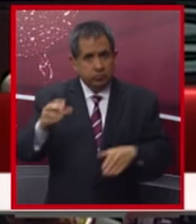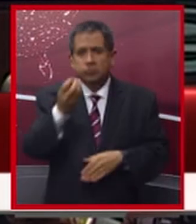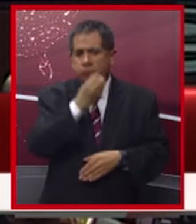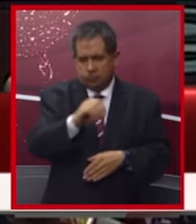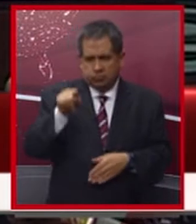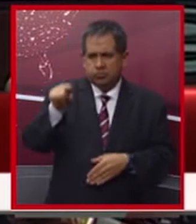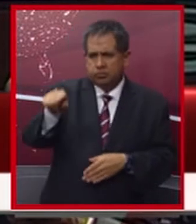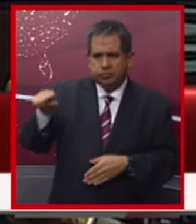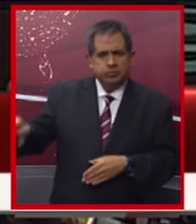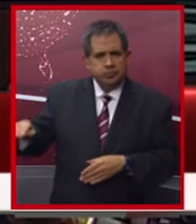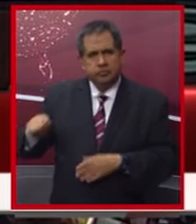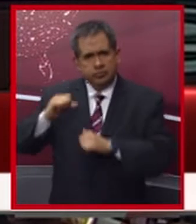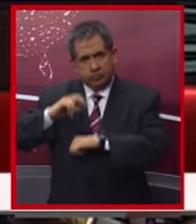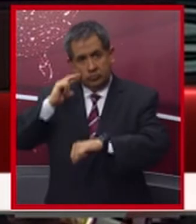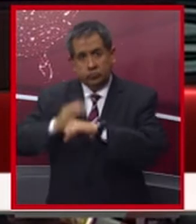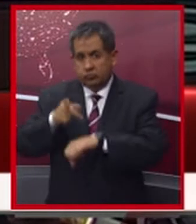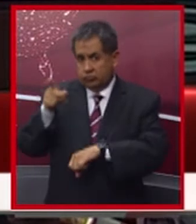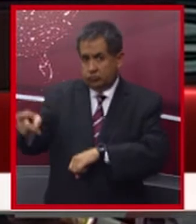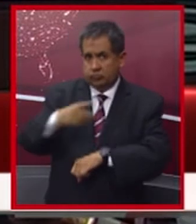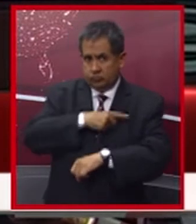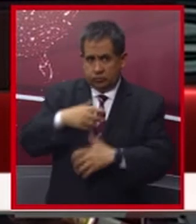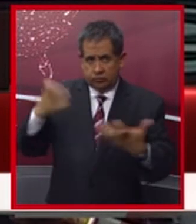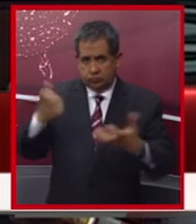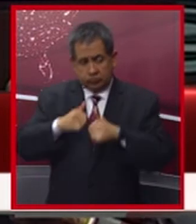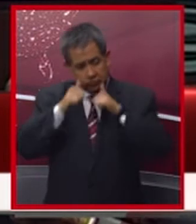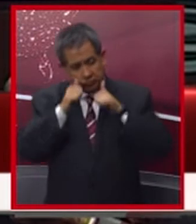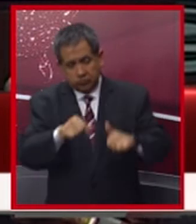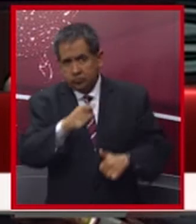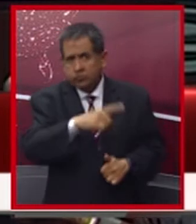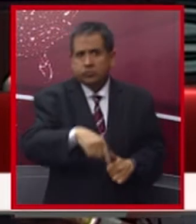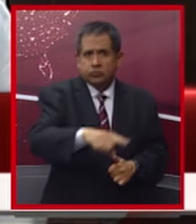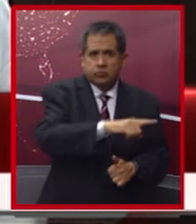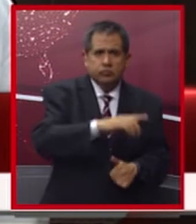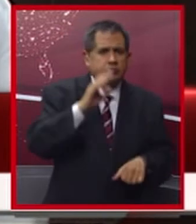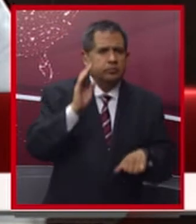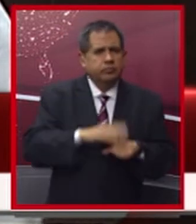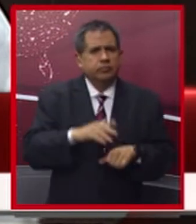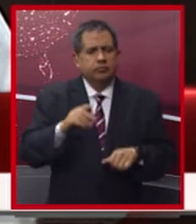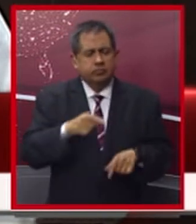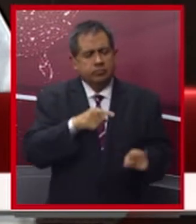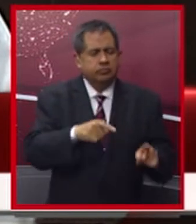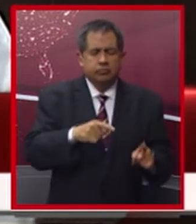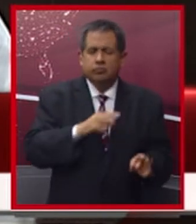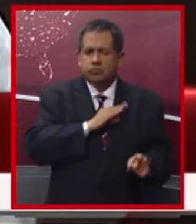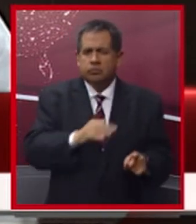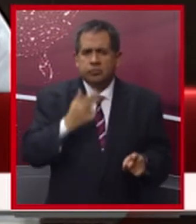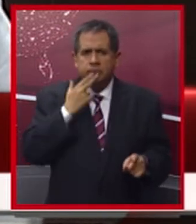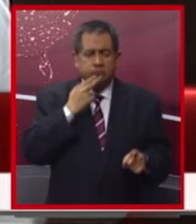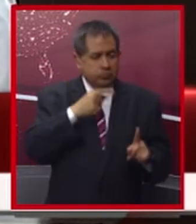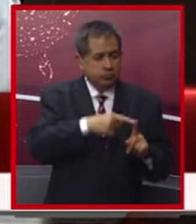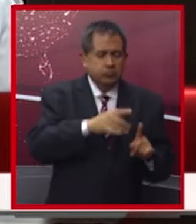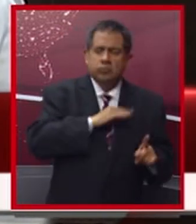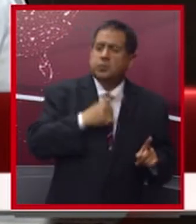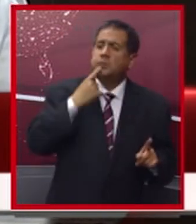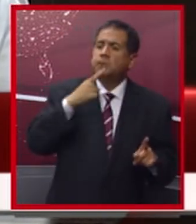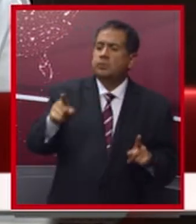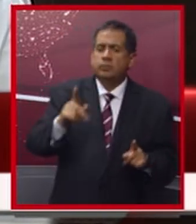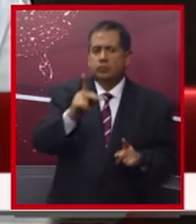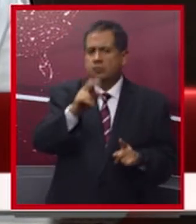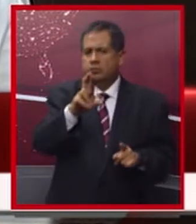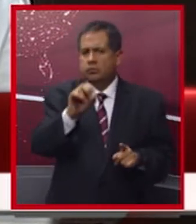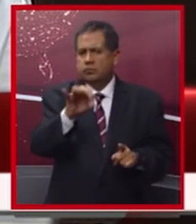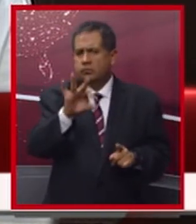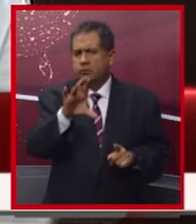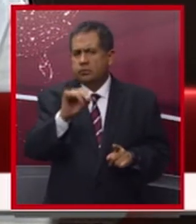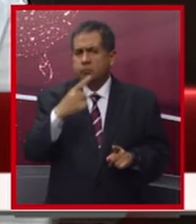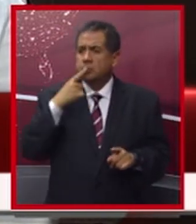los permisionarios o concesionarios del servicio de transporte aéreo y facilitan a los usuarios el poner quejas ante la Profeco en